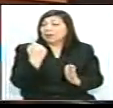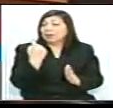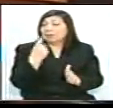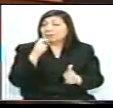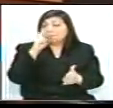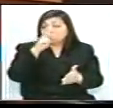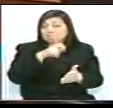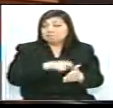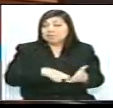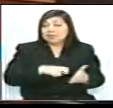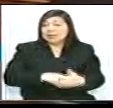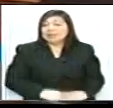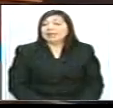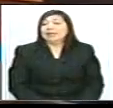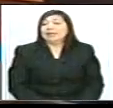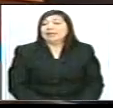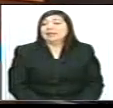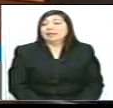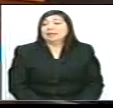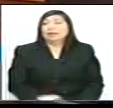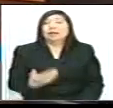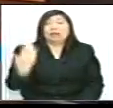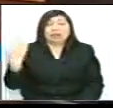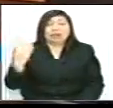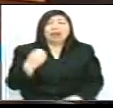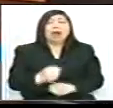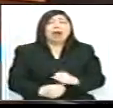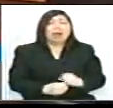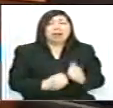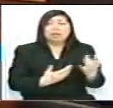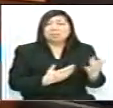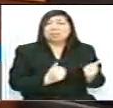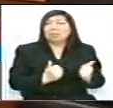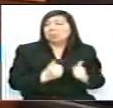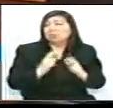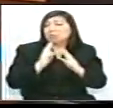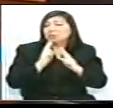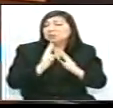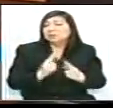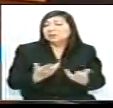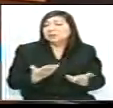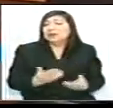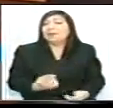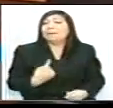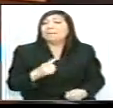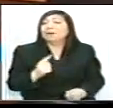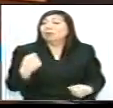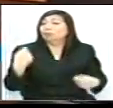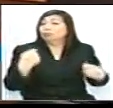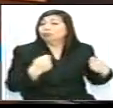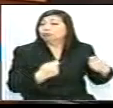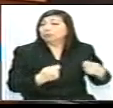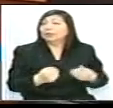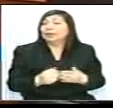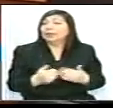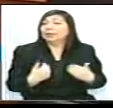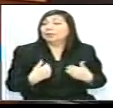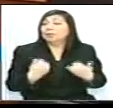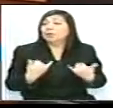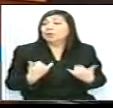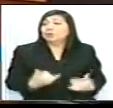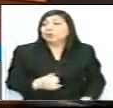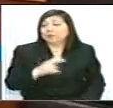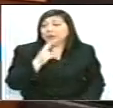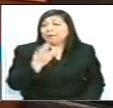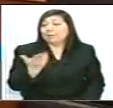tiene vigencia hace varios años, con buenos resultados para la inversión minera que tenemos hoy día en